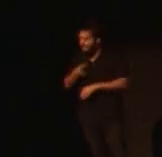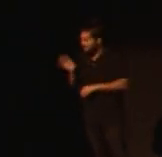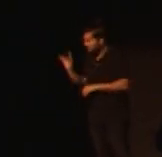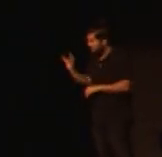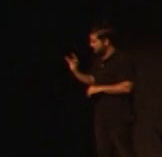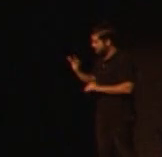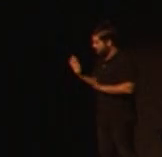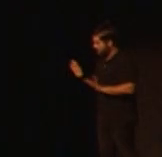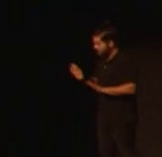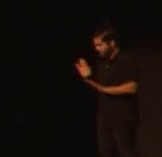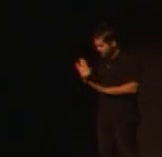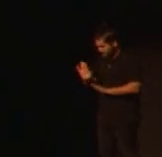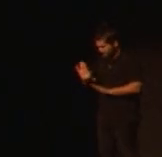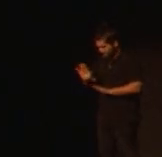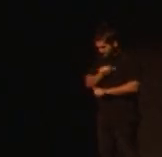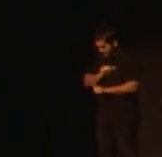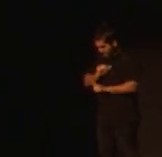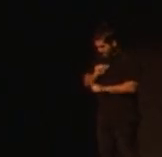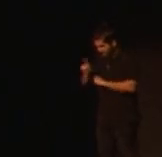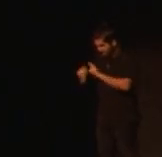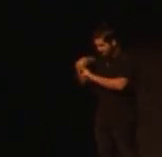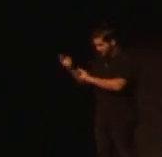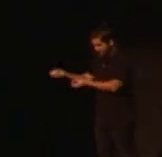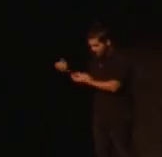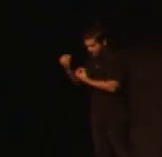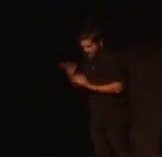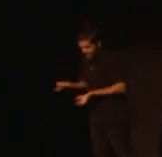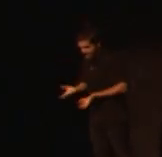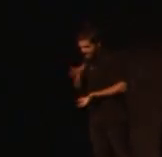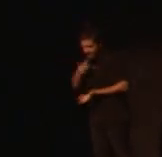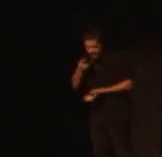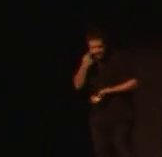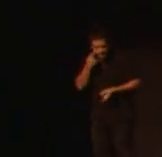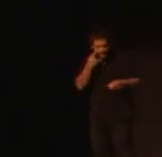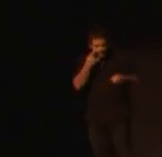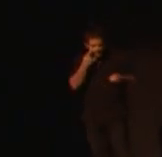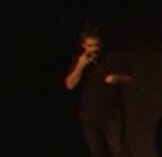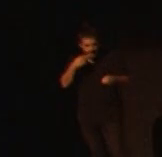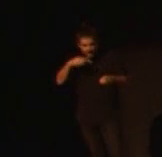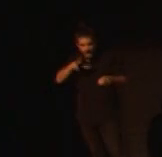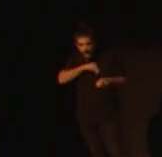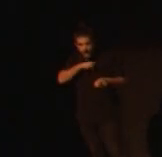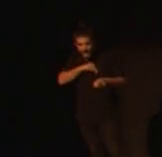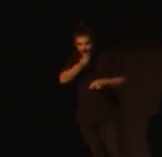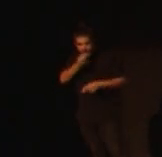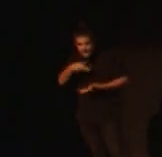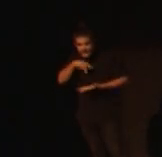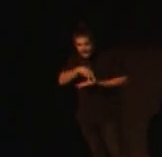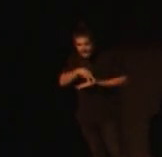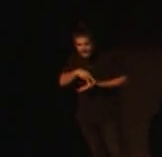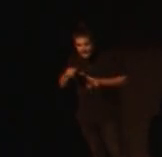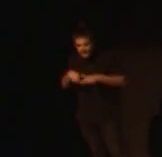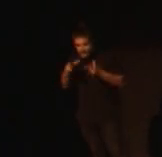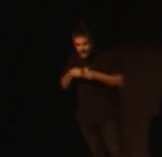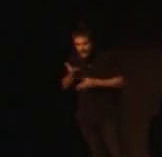Pati, pero escucha, ¿por qué no me lo cuentas luego? Porque mira, esa de ahí no es Pilar Torres, concejala de Bienestar Social, Familia y Salud